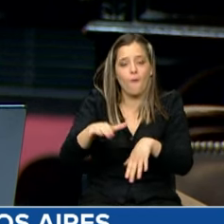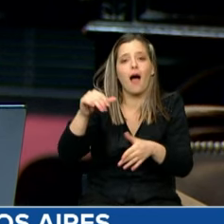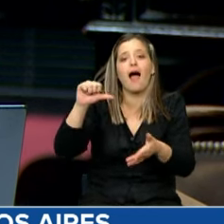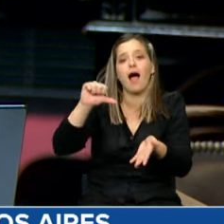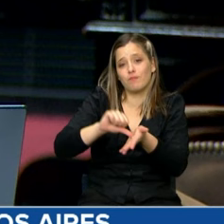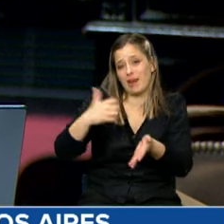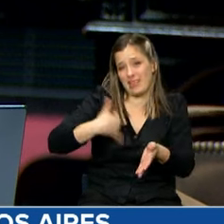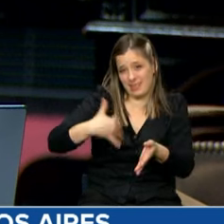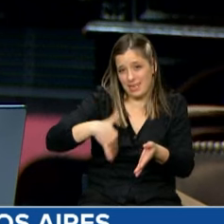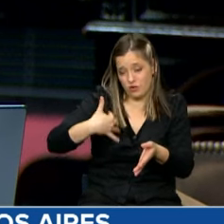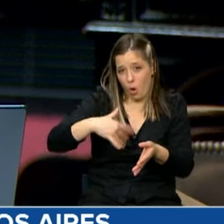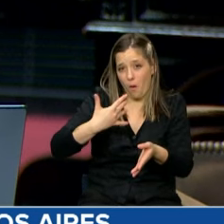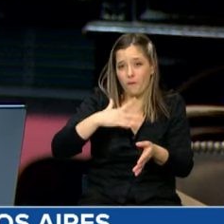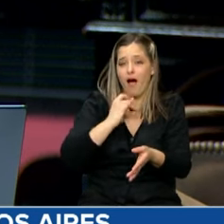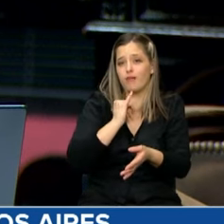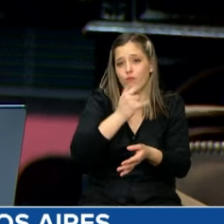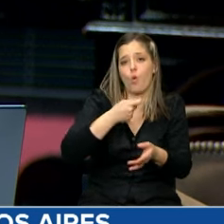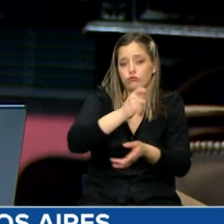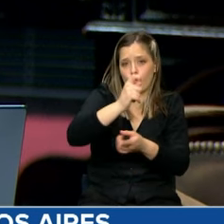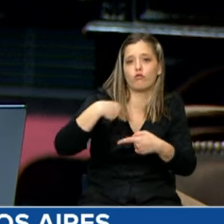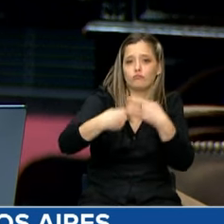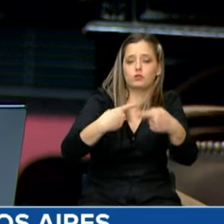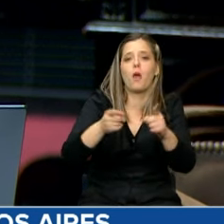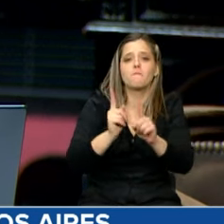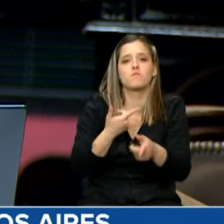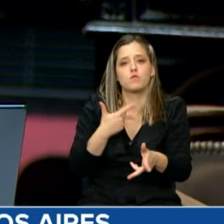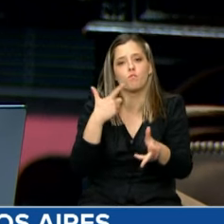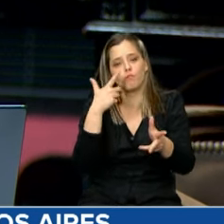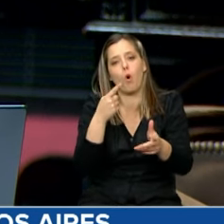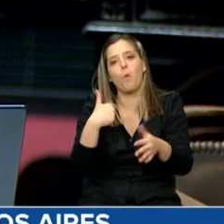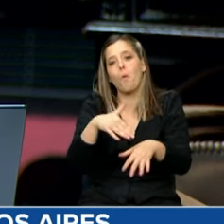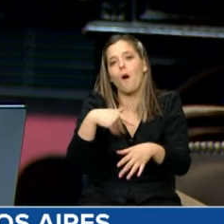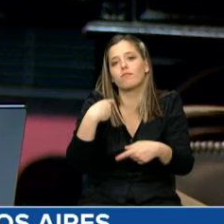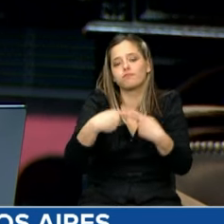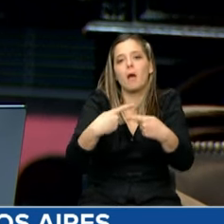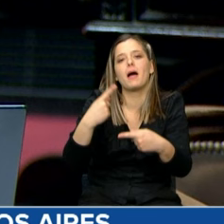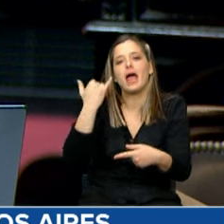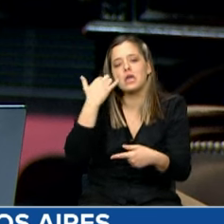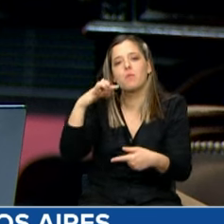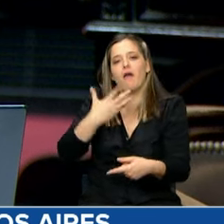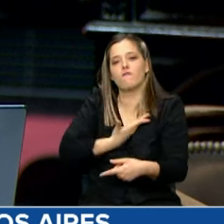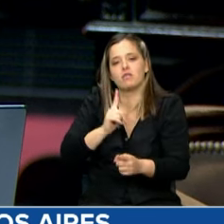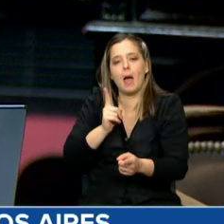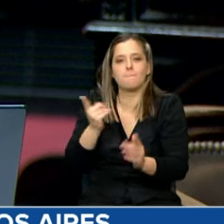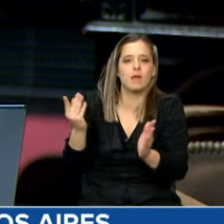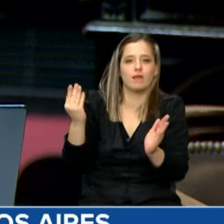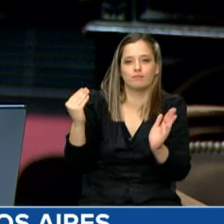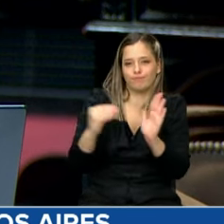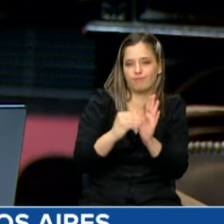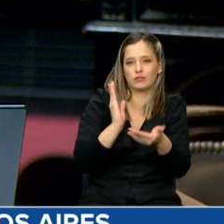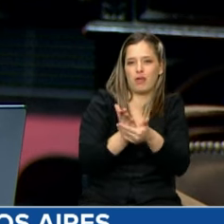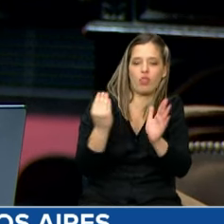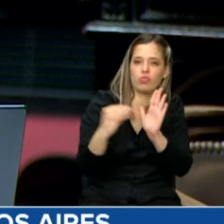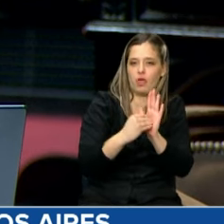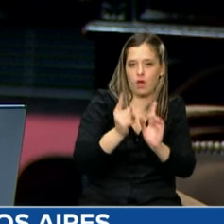argentino Ya dijo que ellos también van a apelar para que ipf sea incluida en la condena entonces nuestra compañía